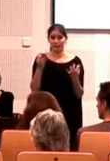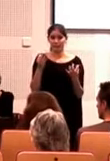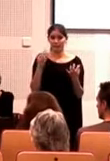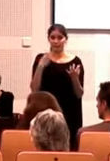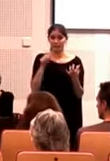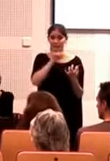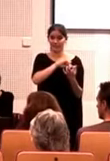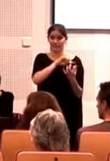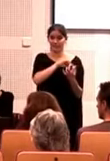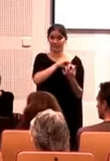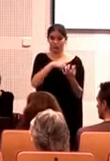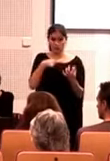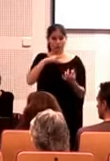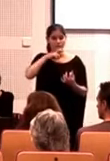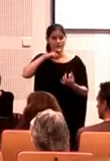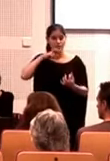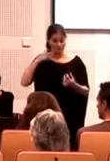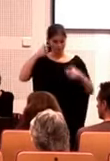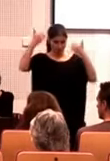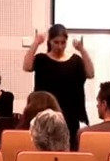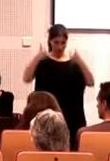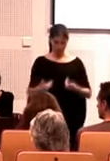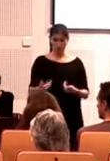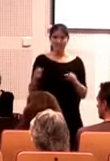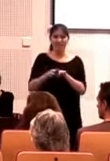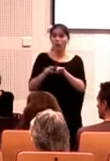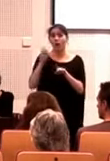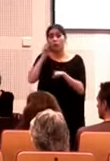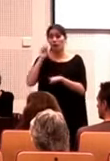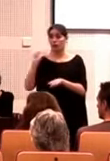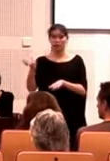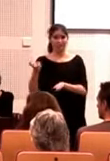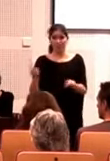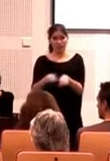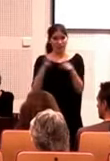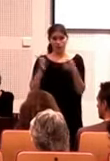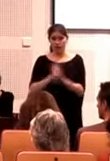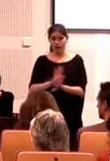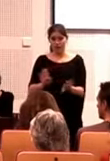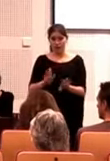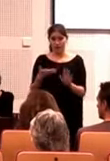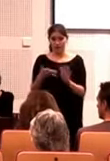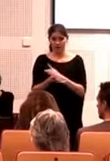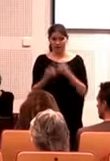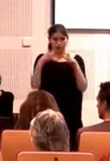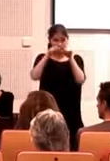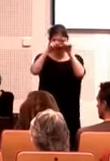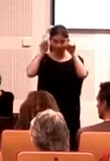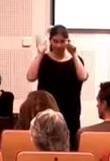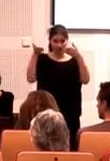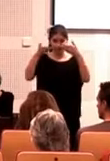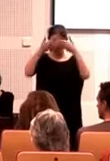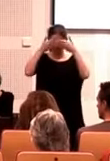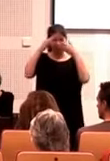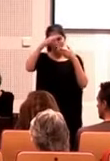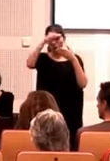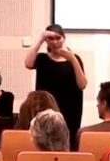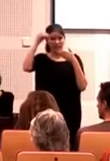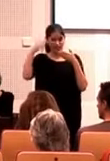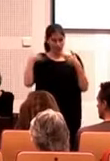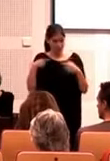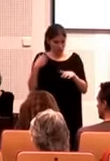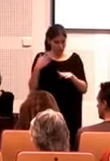sentir que yo valía y que era igual que cualquier mujer. Entonces tuve que ponerme una venda en los ojos y olvidarme de